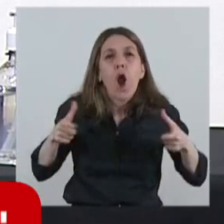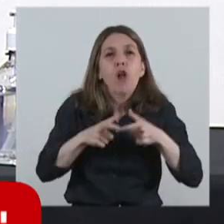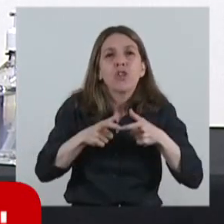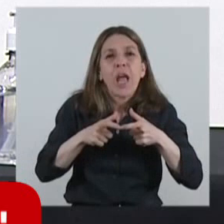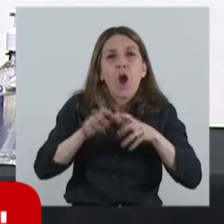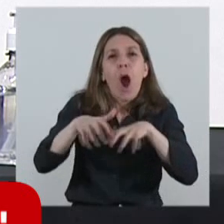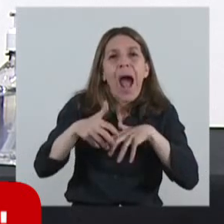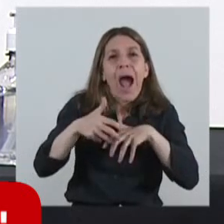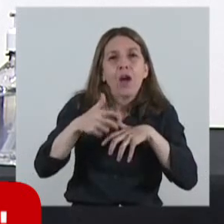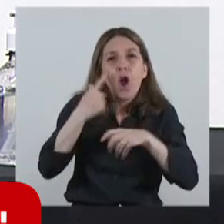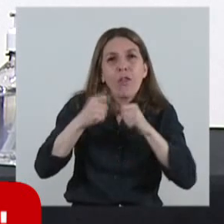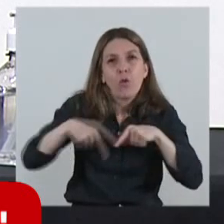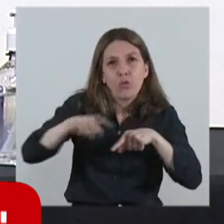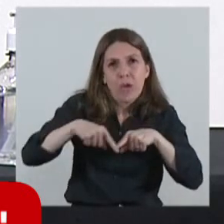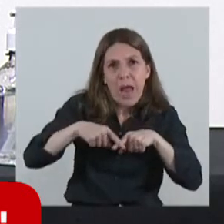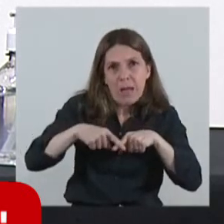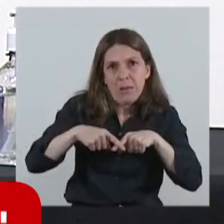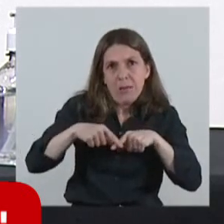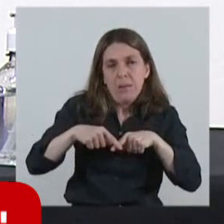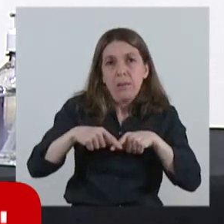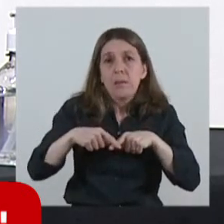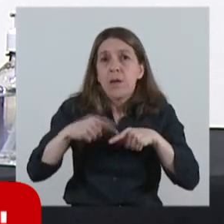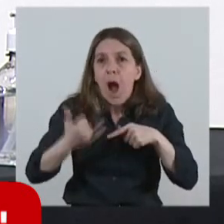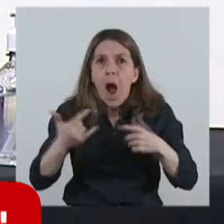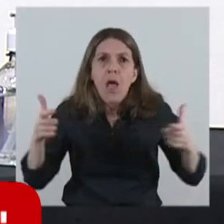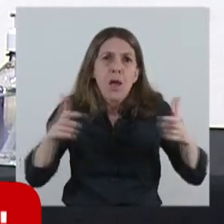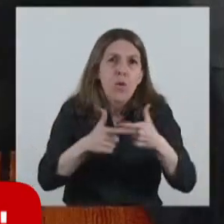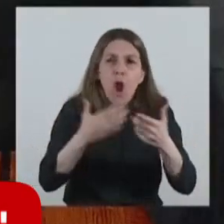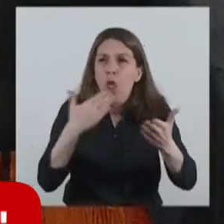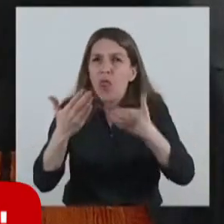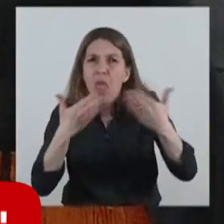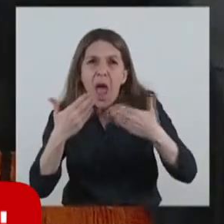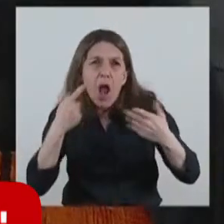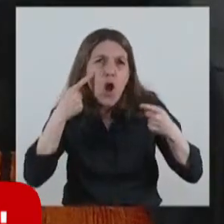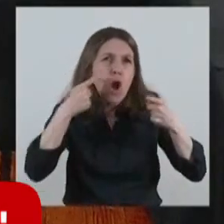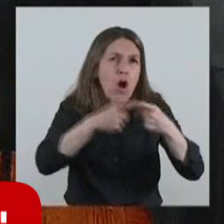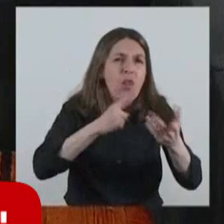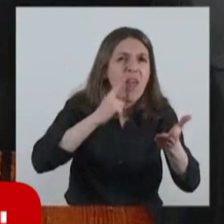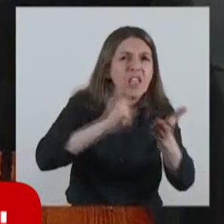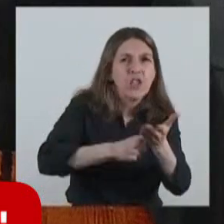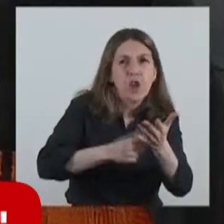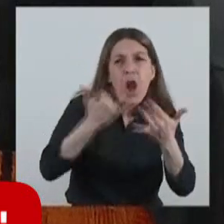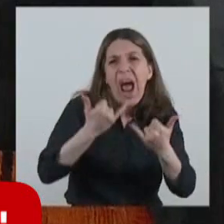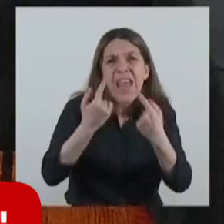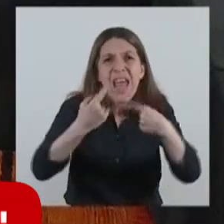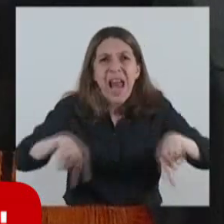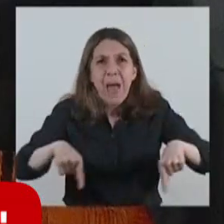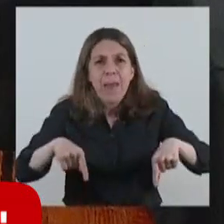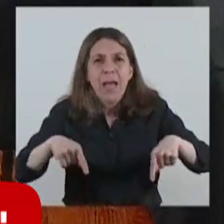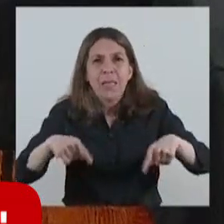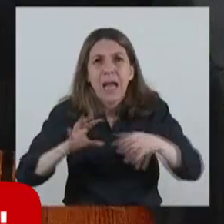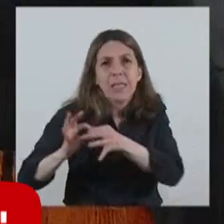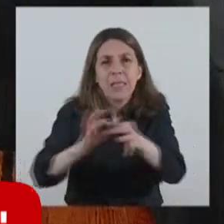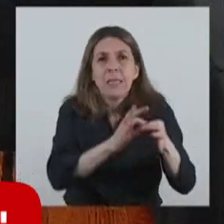está mostrando el camino del diálogo y de la construcción efectiva con instrumentos que no